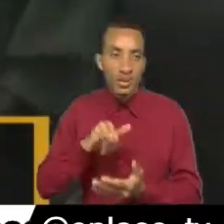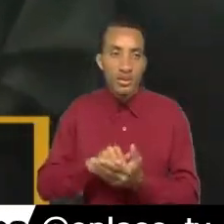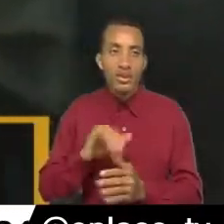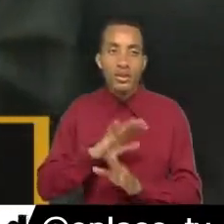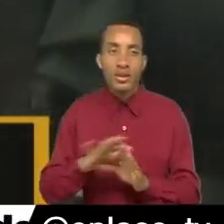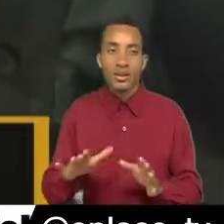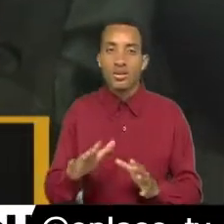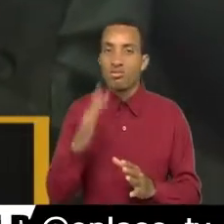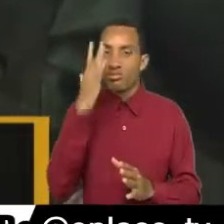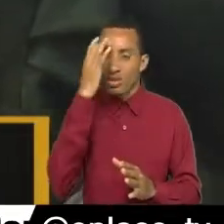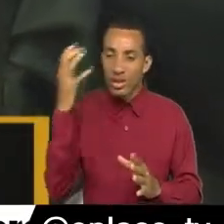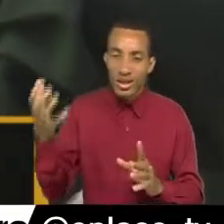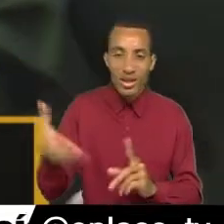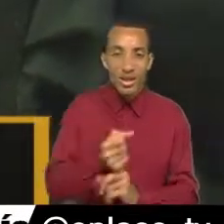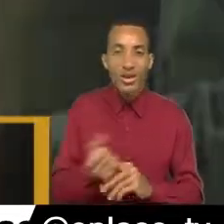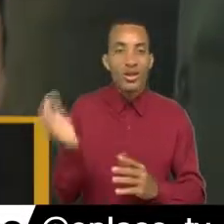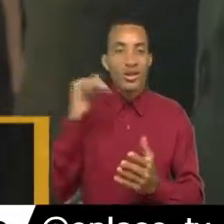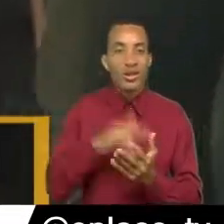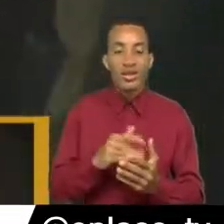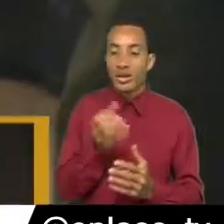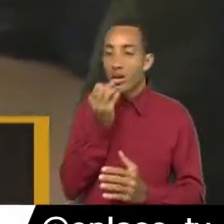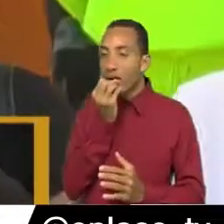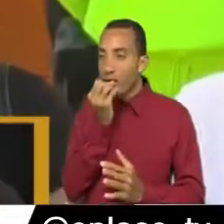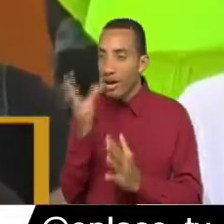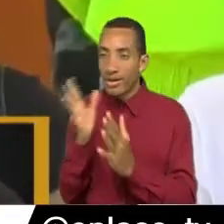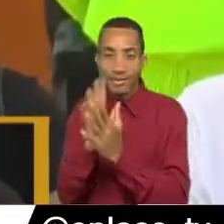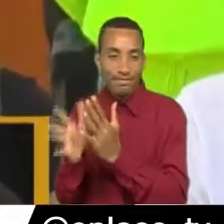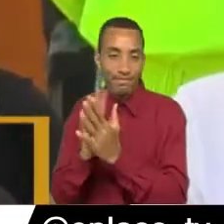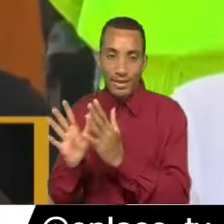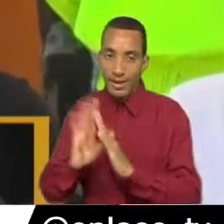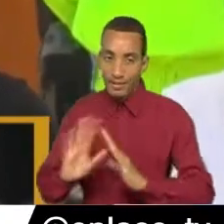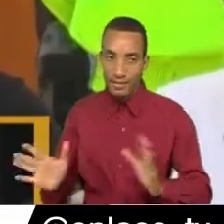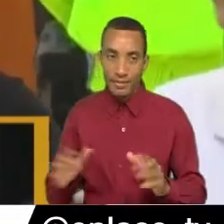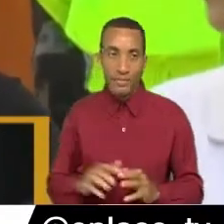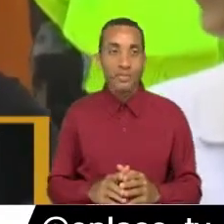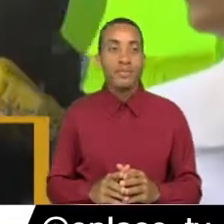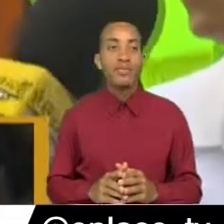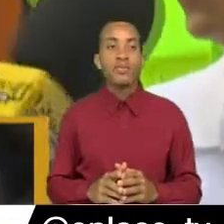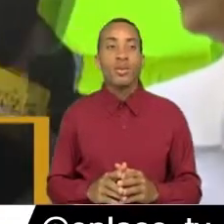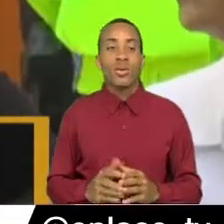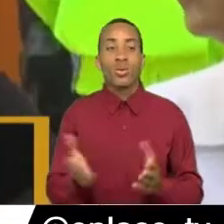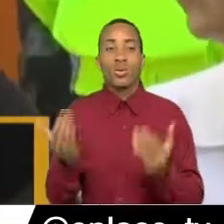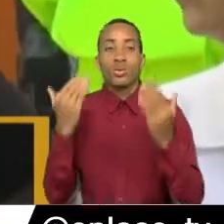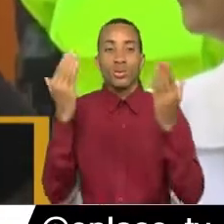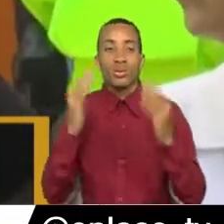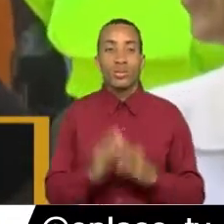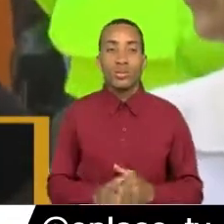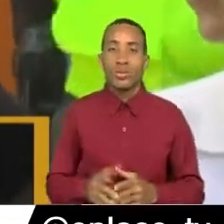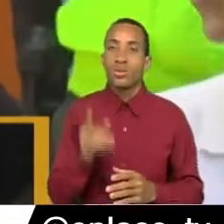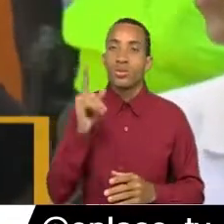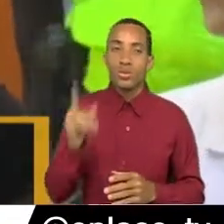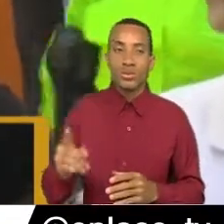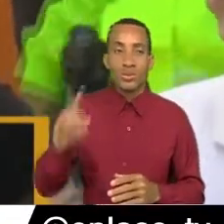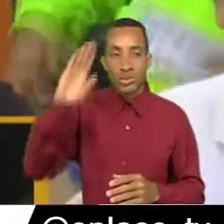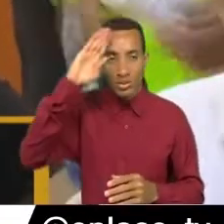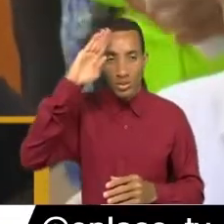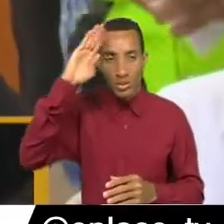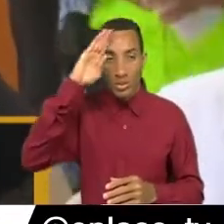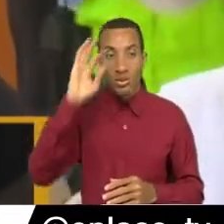la denuncia que en el momento del robo instauraron. Sí, claro, bastante. ¿Cómo ve el trabajo de la policía? Excelente,